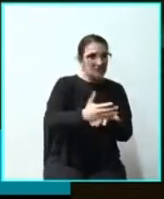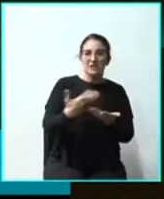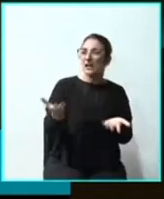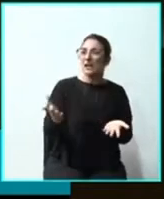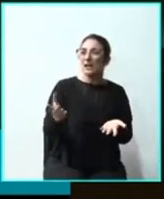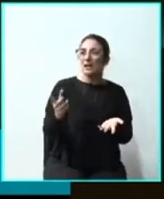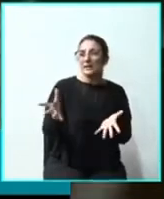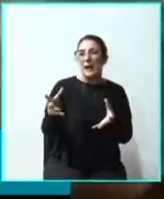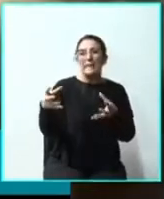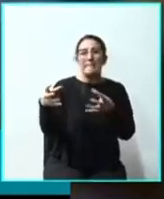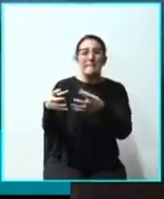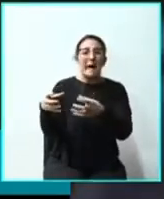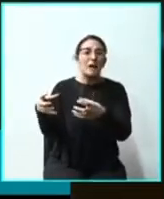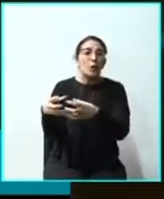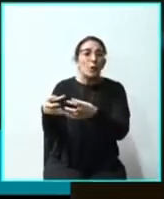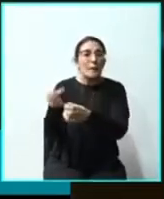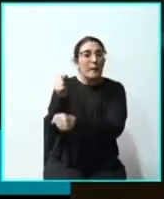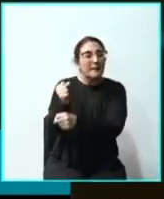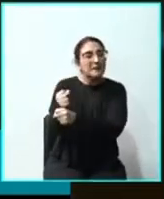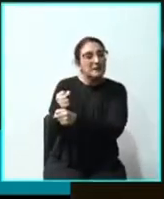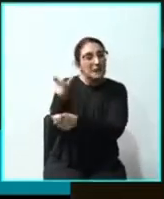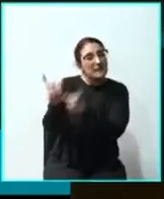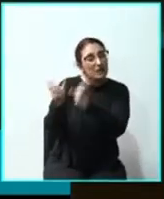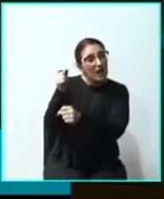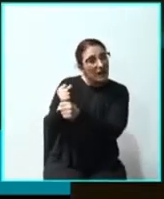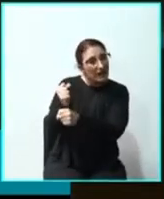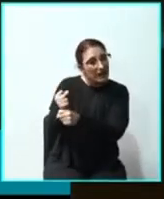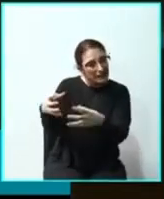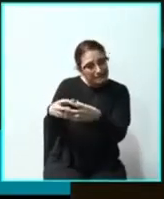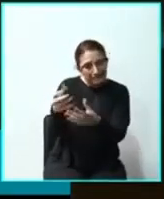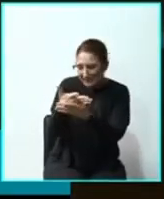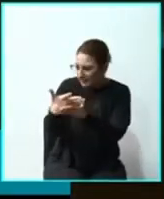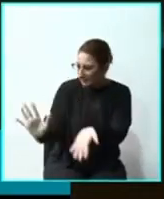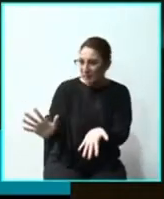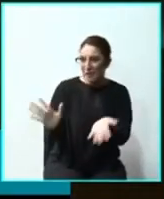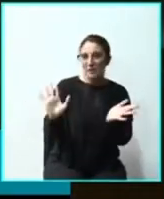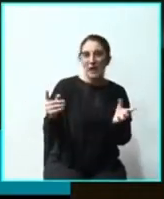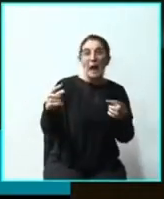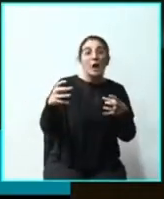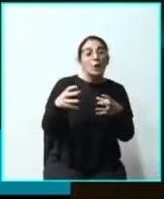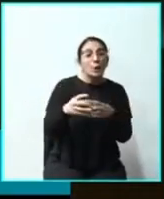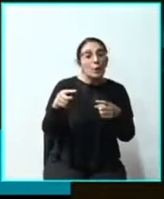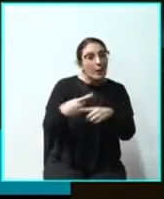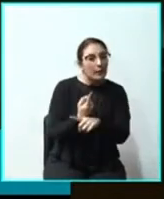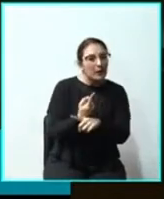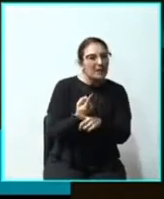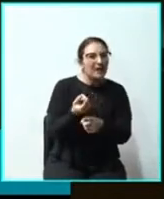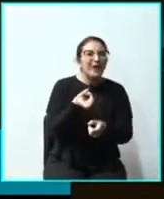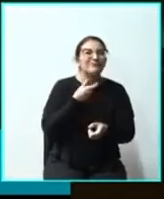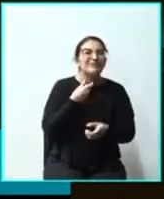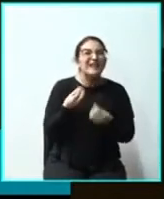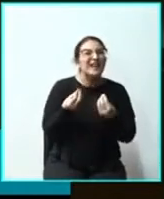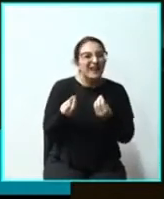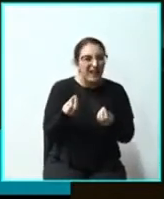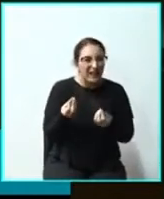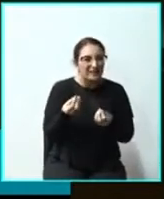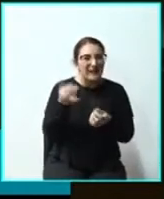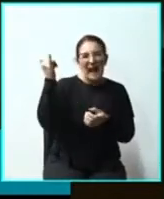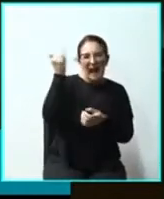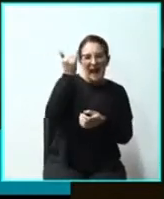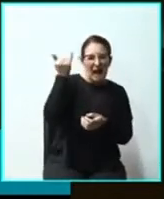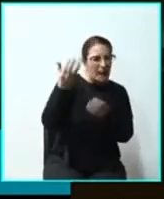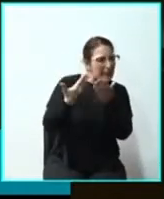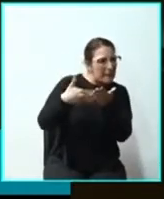del pueblo trabajador, lo que quiere la dirigencia política es poner más cámaras, incorporar más facultades